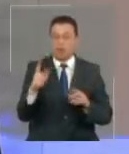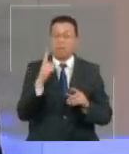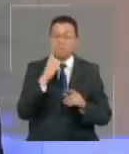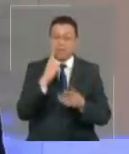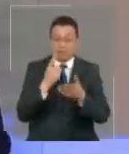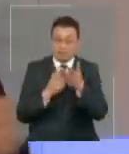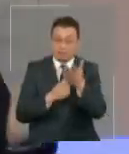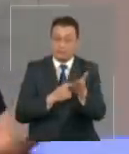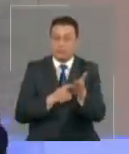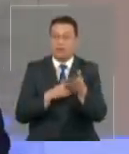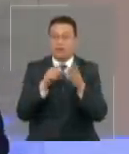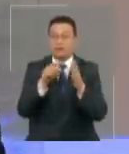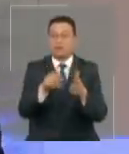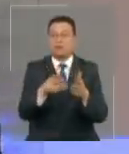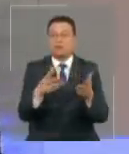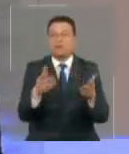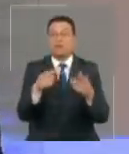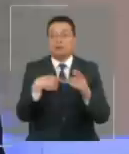que está aquí al frente.